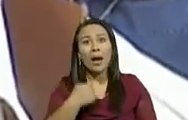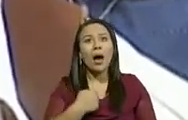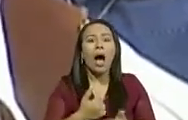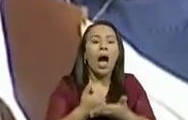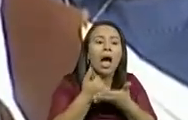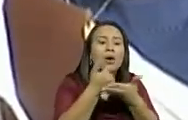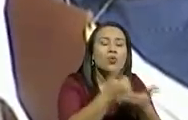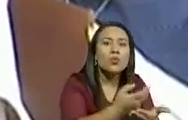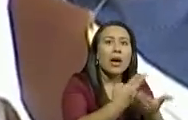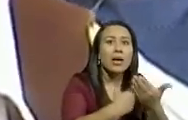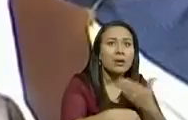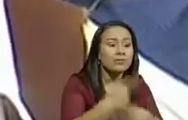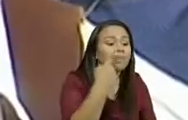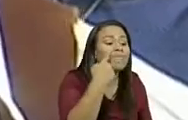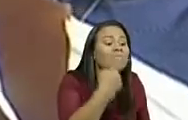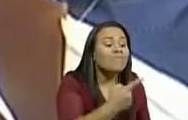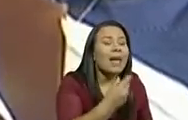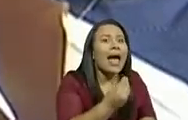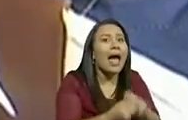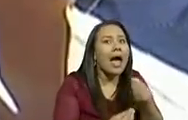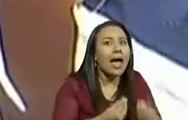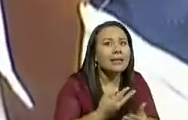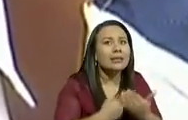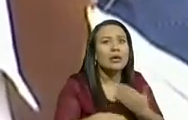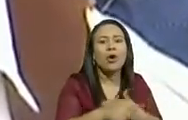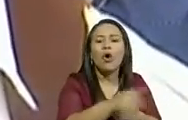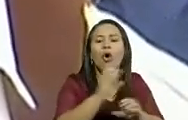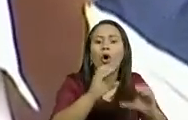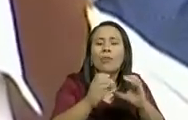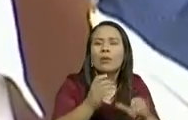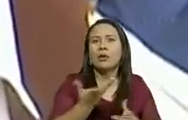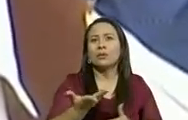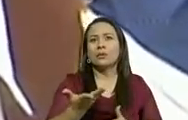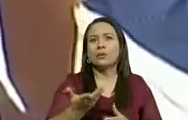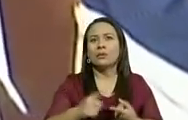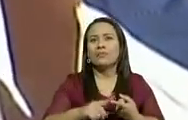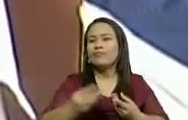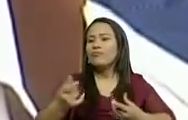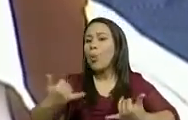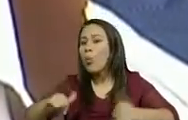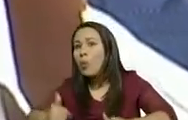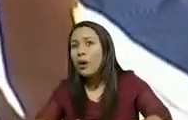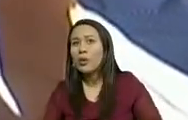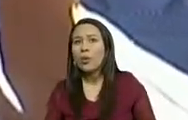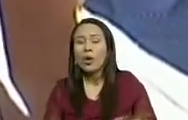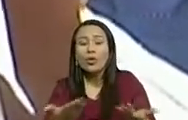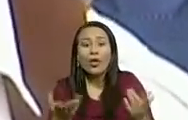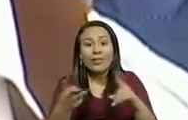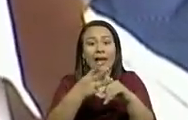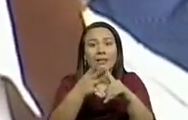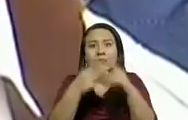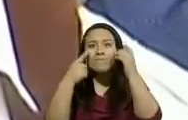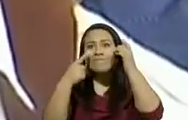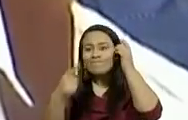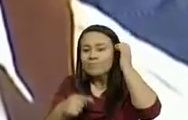supervisión del accionar de sus hijos, qué realizan, qué lugares frecuentan, qué páginas de